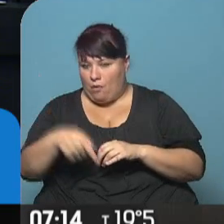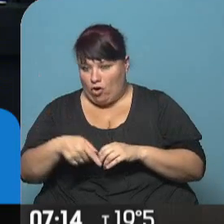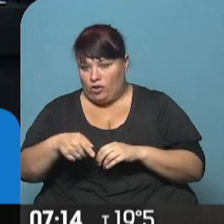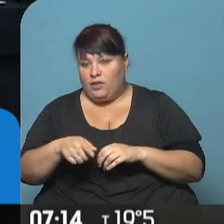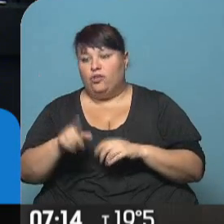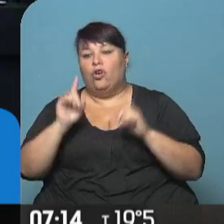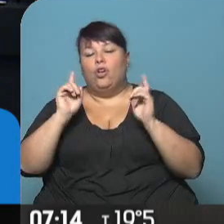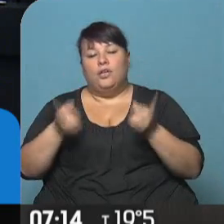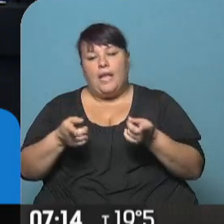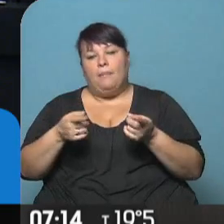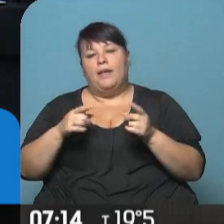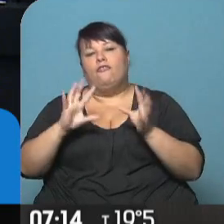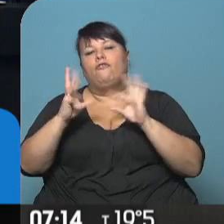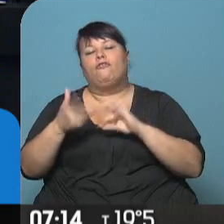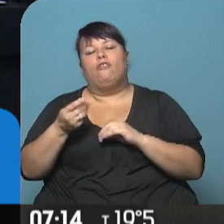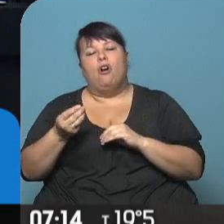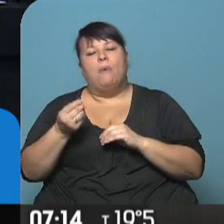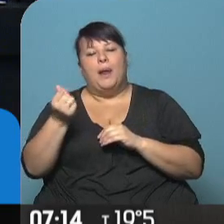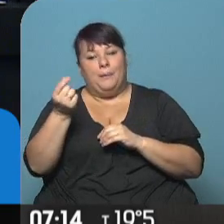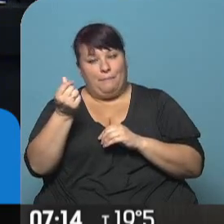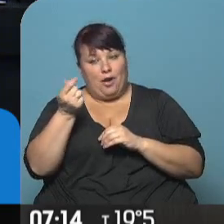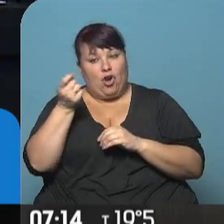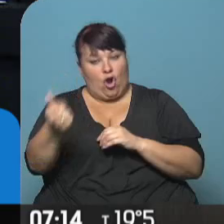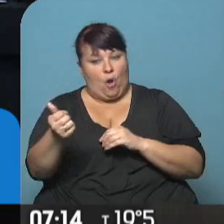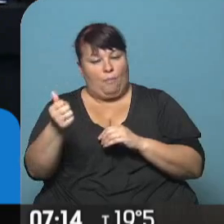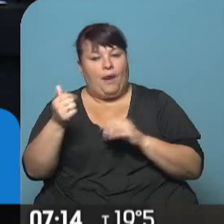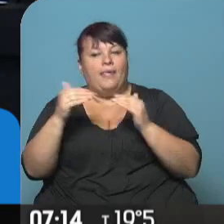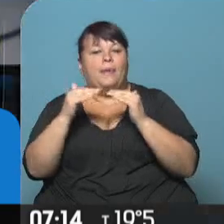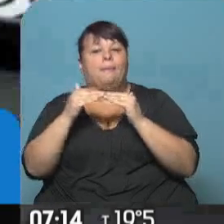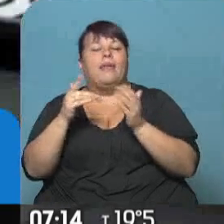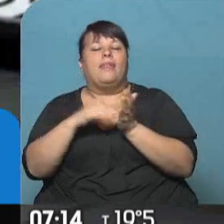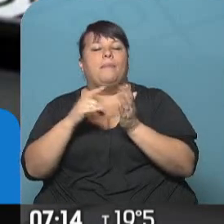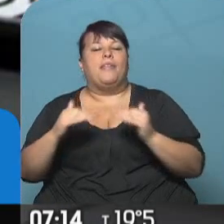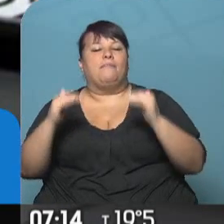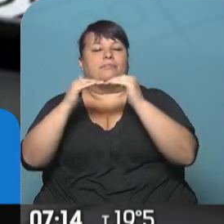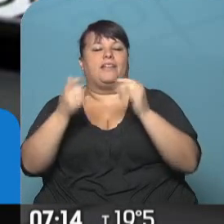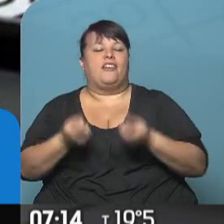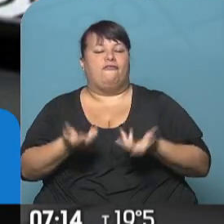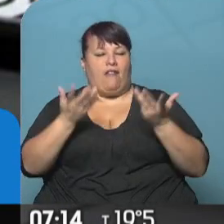y en un esquema donde el valor de compra va a ser ajustado por inflación.